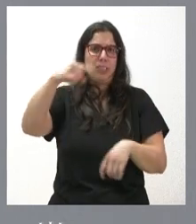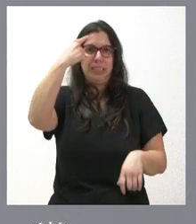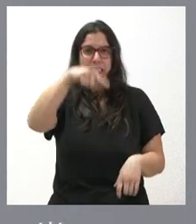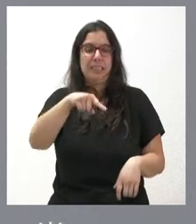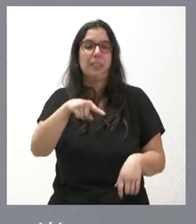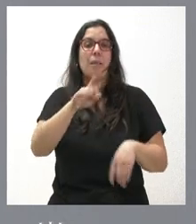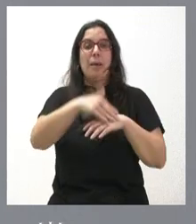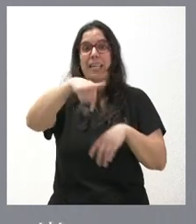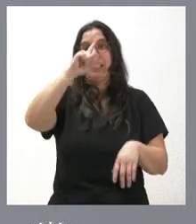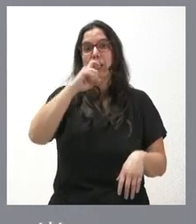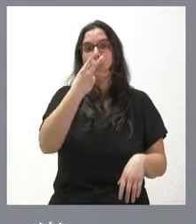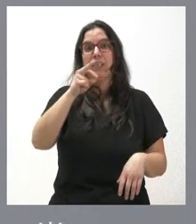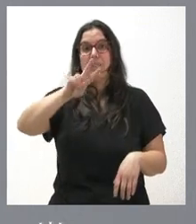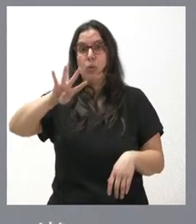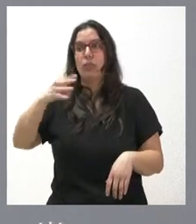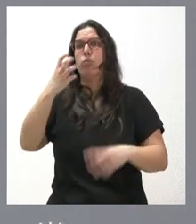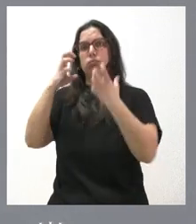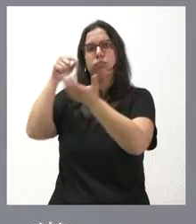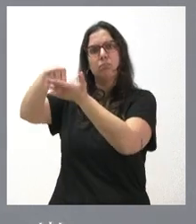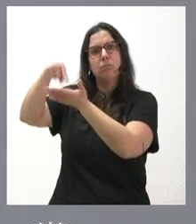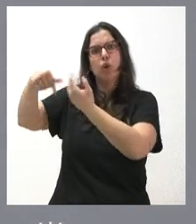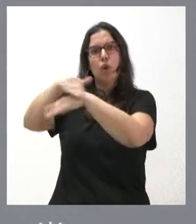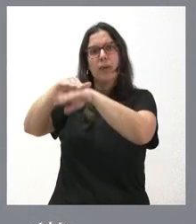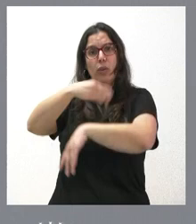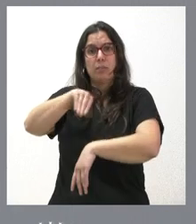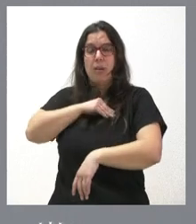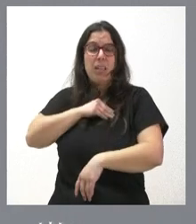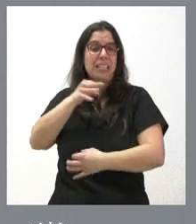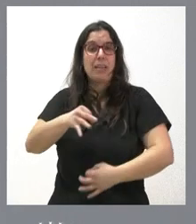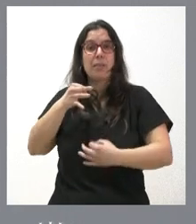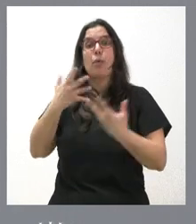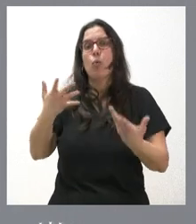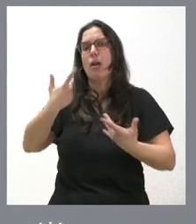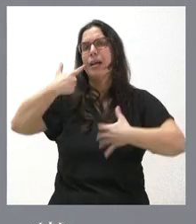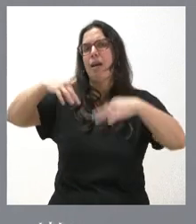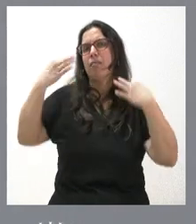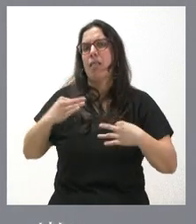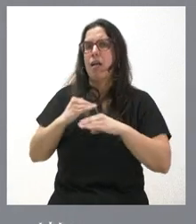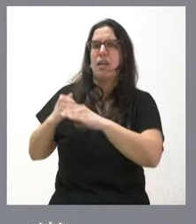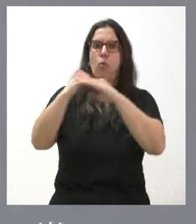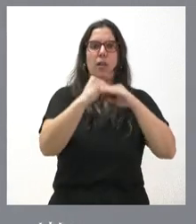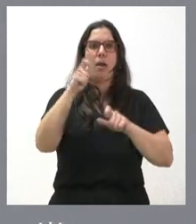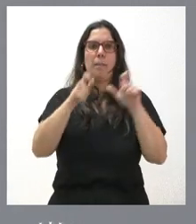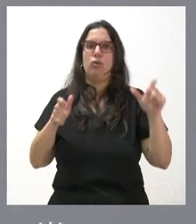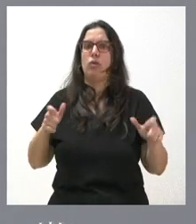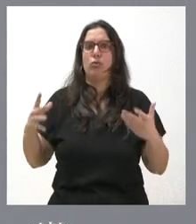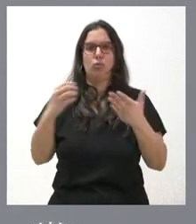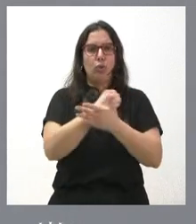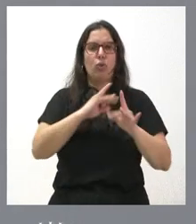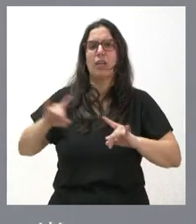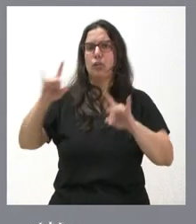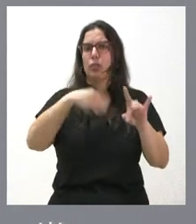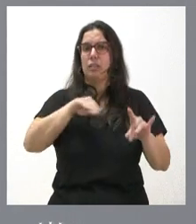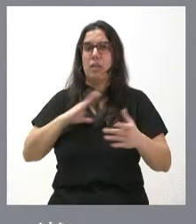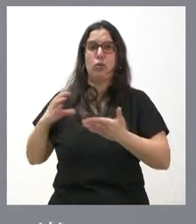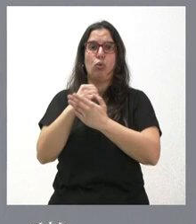este año 2024 al propio gobierno de España que se basan siempre como el criterio de garantizar la igualdad entre todos los ciudadanos y entre todos los teros de España